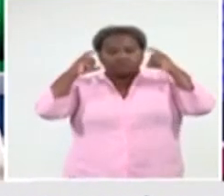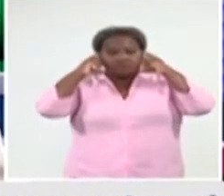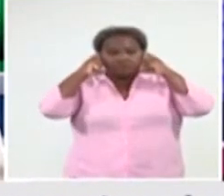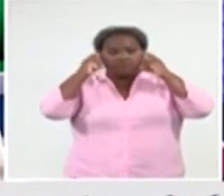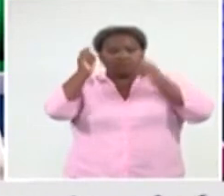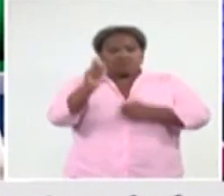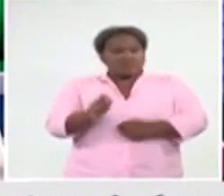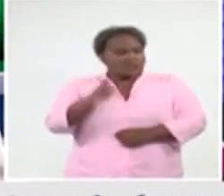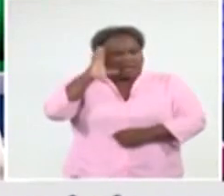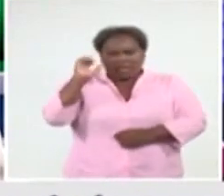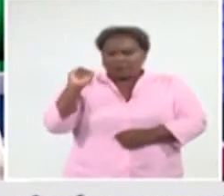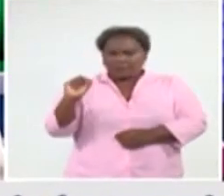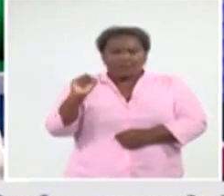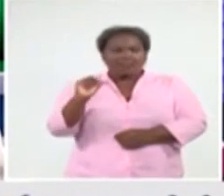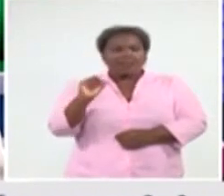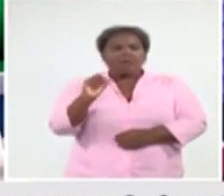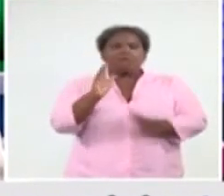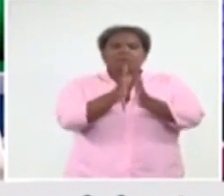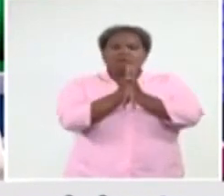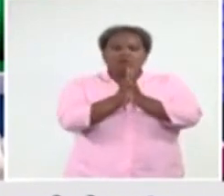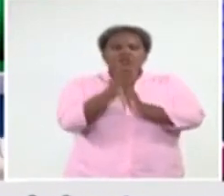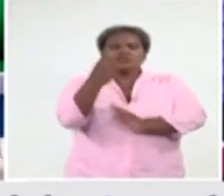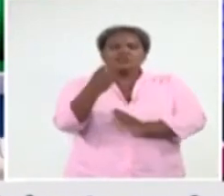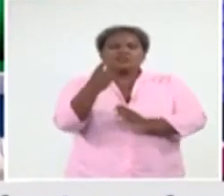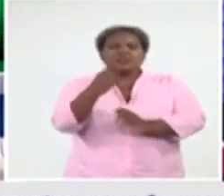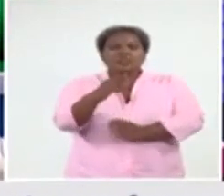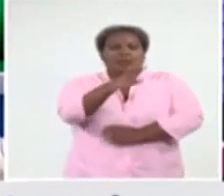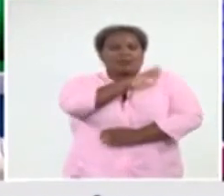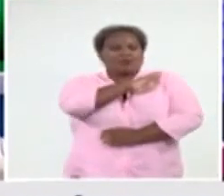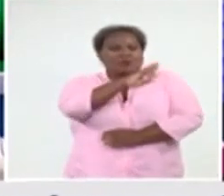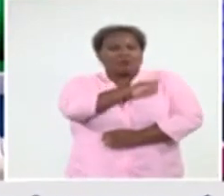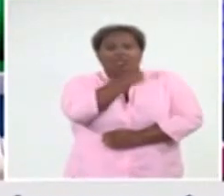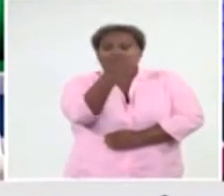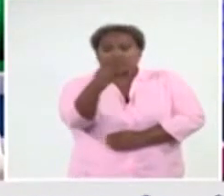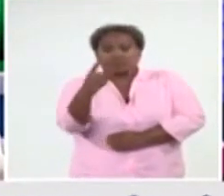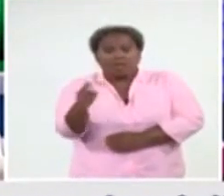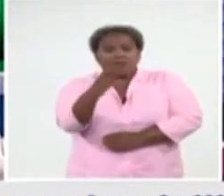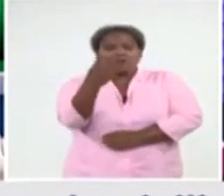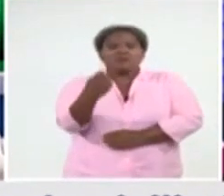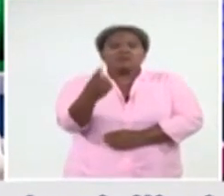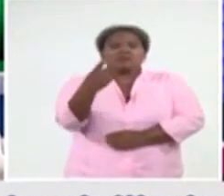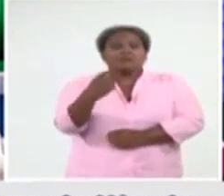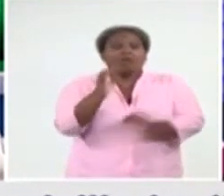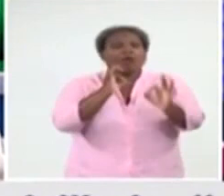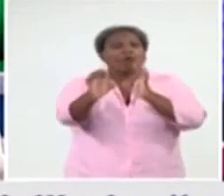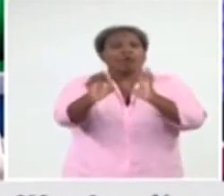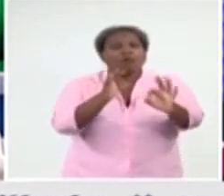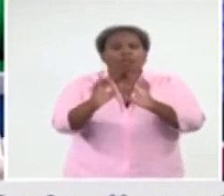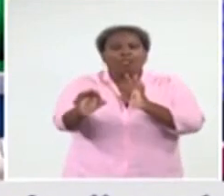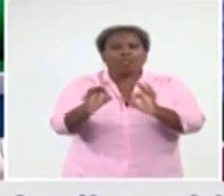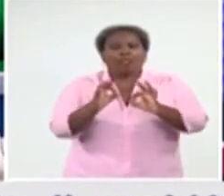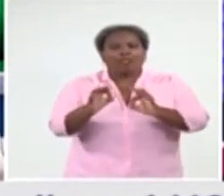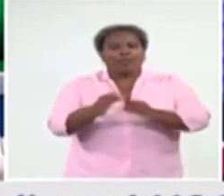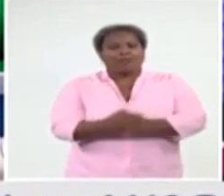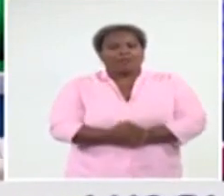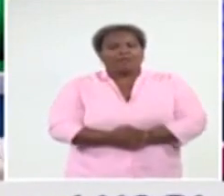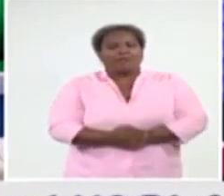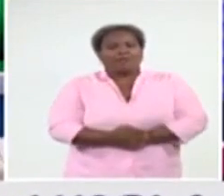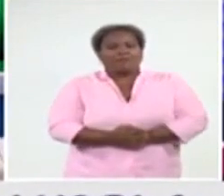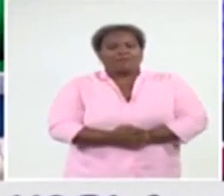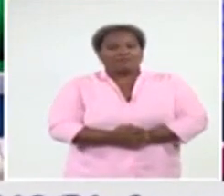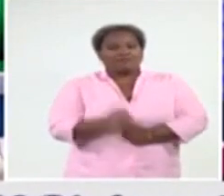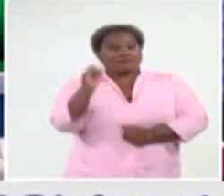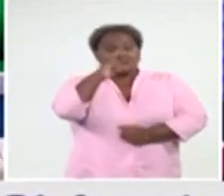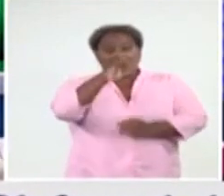la protección y de la autorresponsabilidad. Hasta aquí, Pepe, la información del día de hoy.